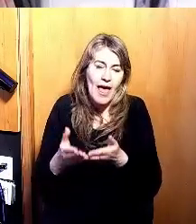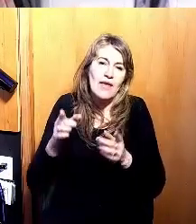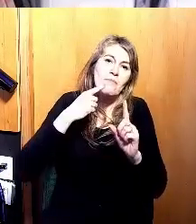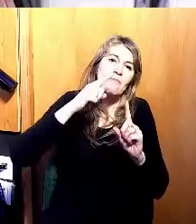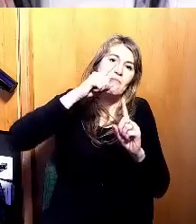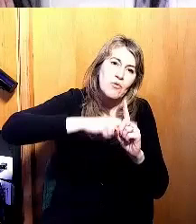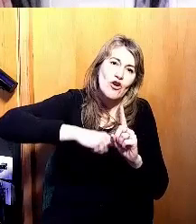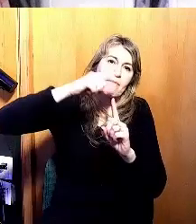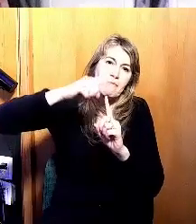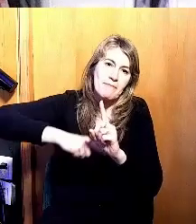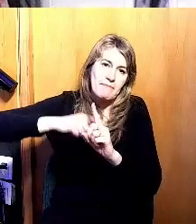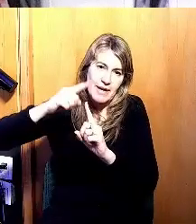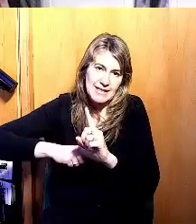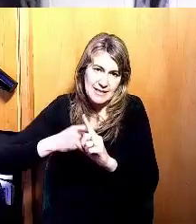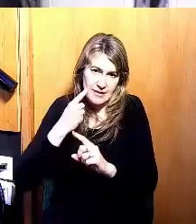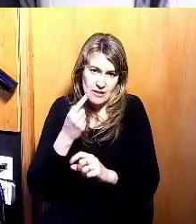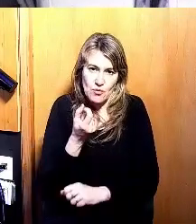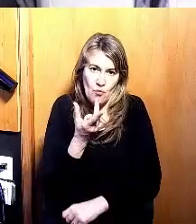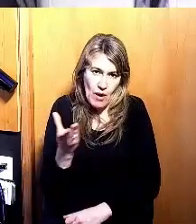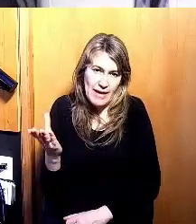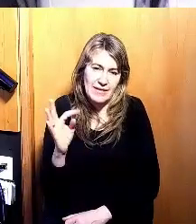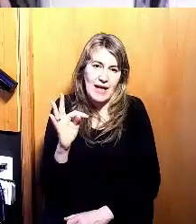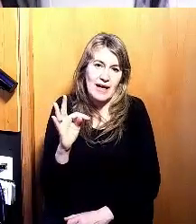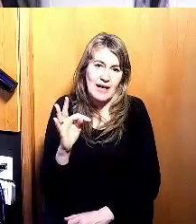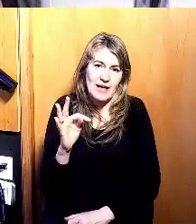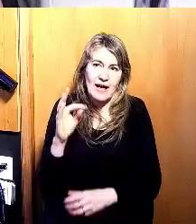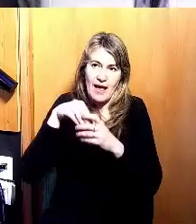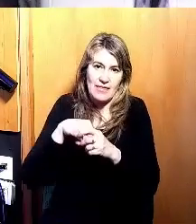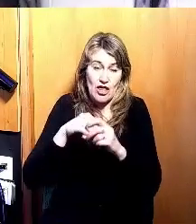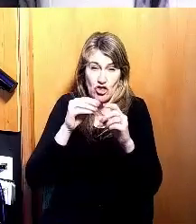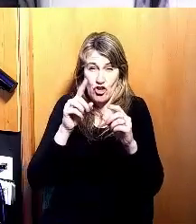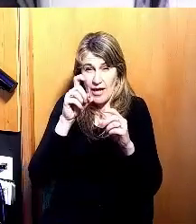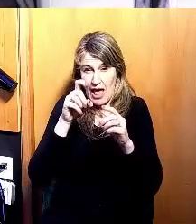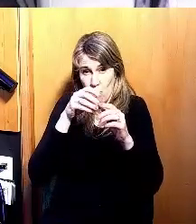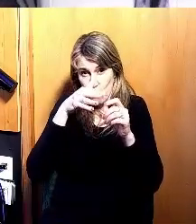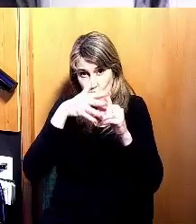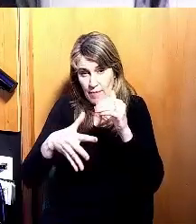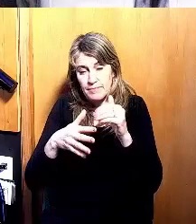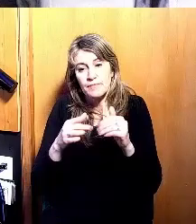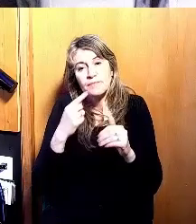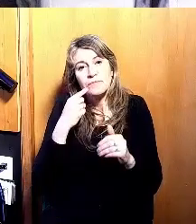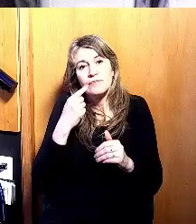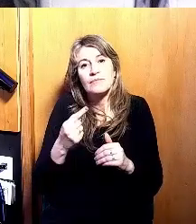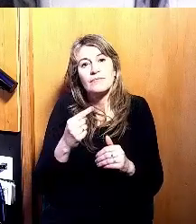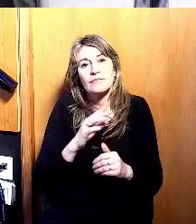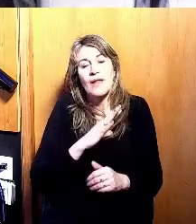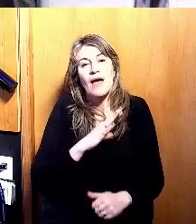en esas toneladas. En esa cuenca, perdón. Y por último, les quería mostrar,